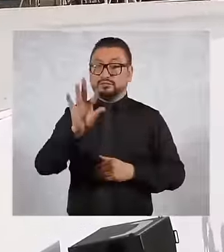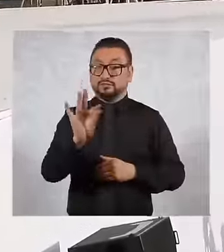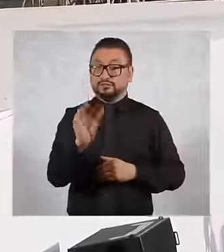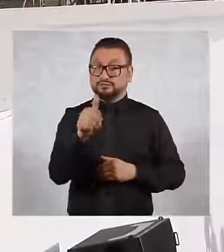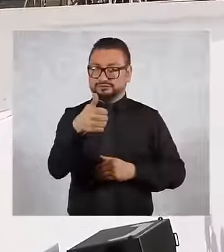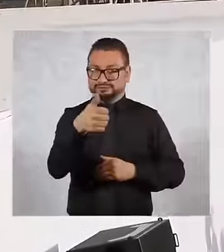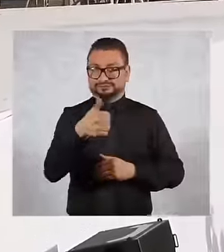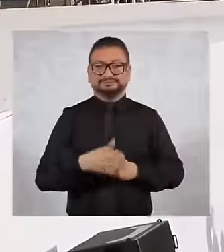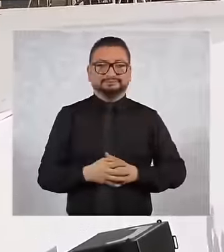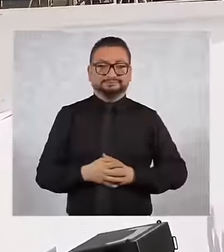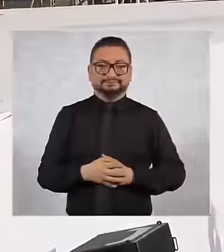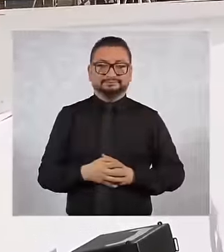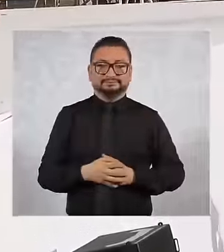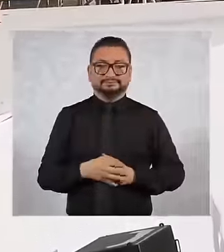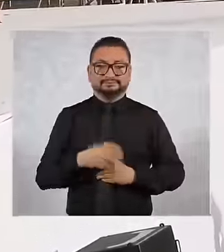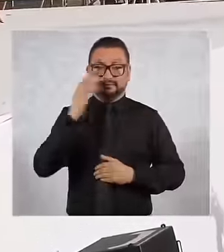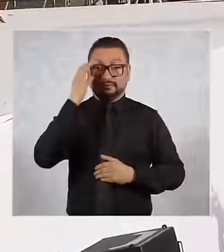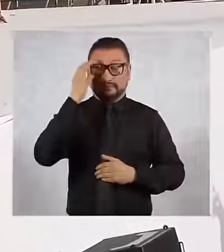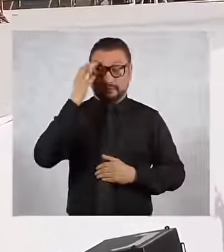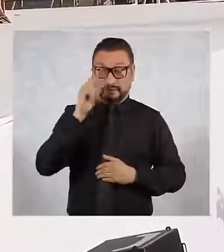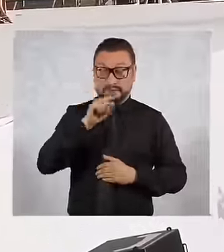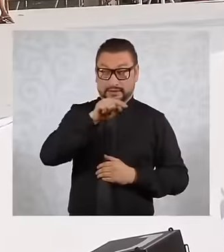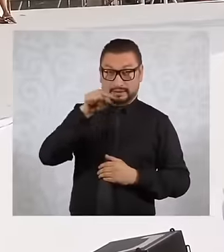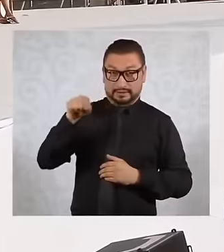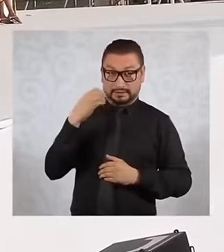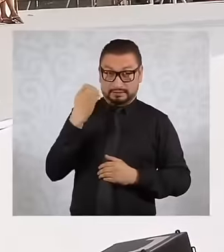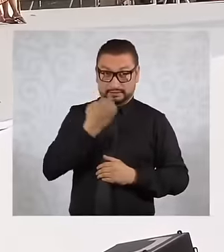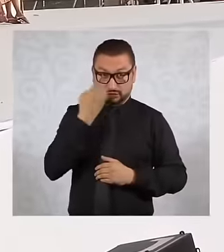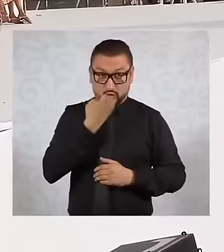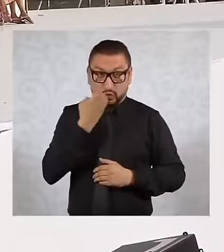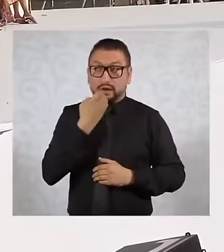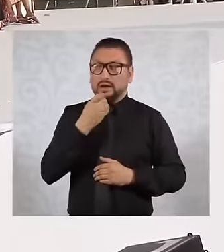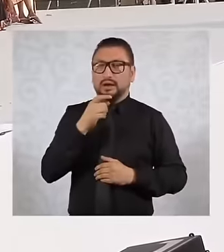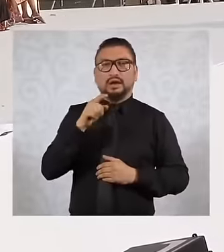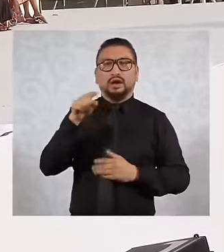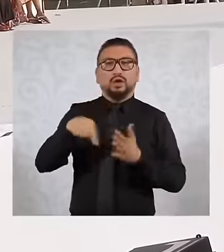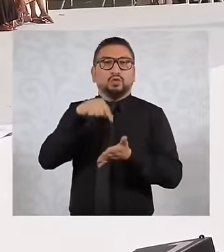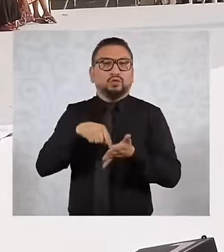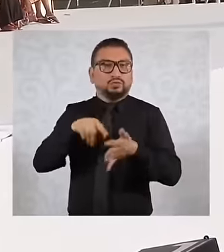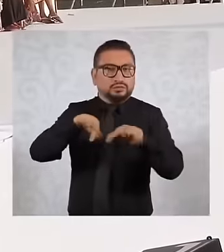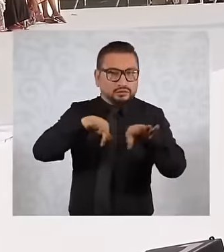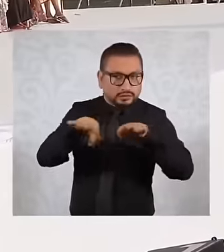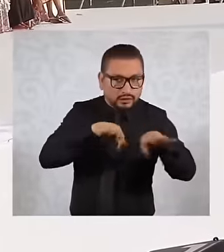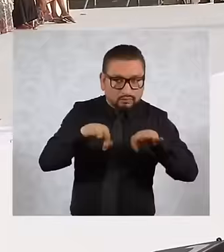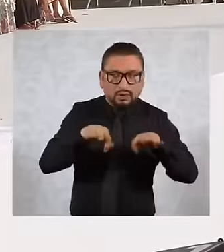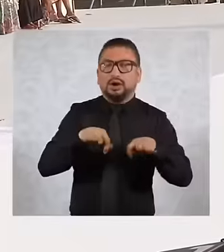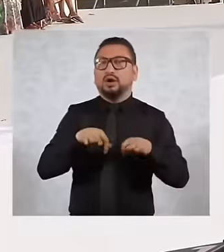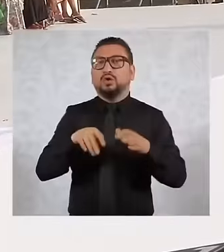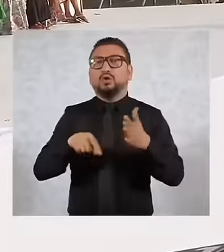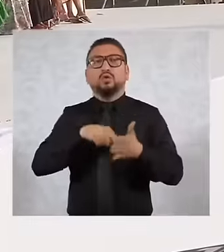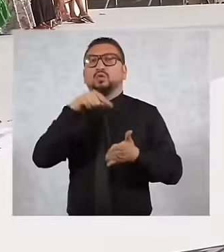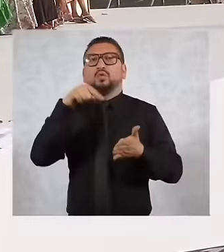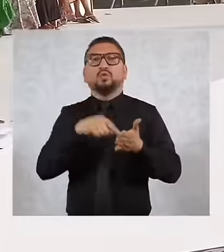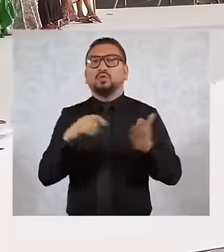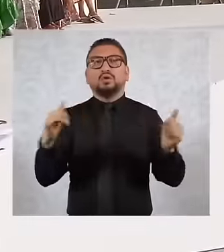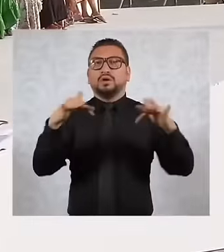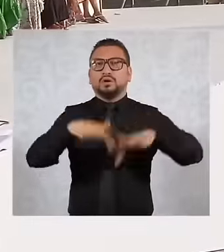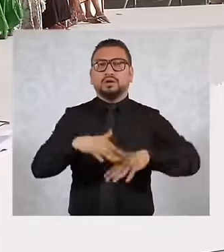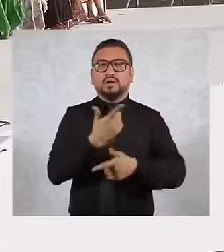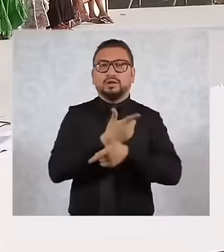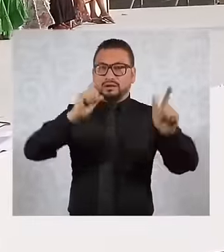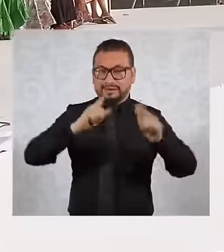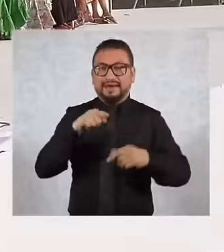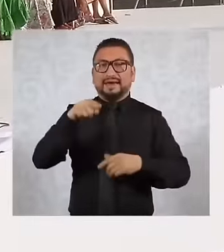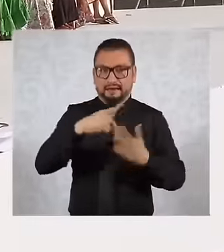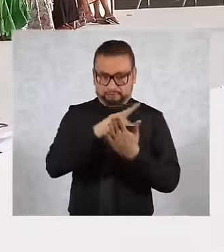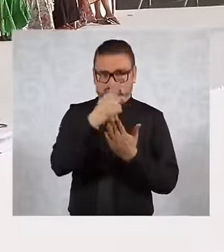46. En escuelas, centros de trabajo, espacios públicos, habrá un programa